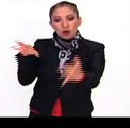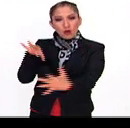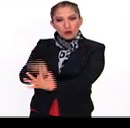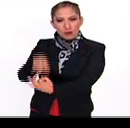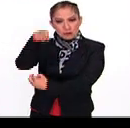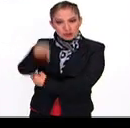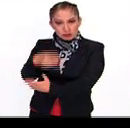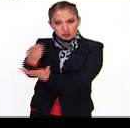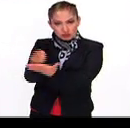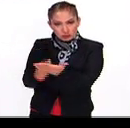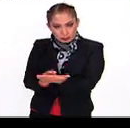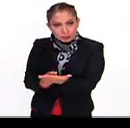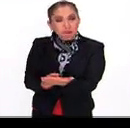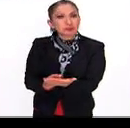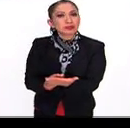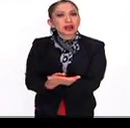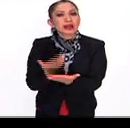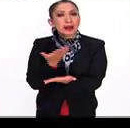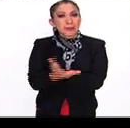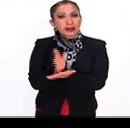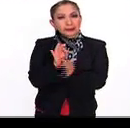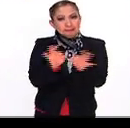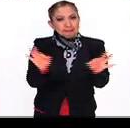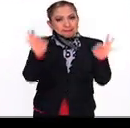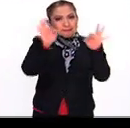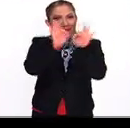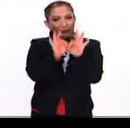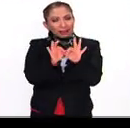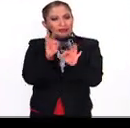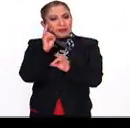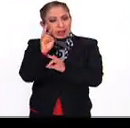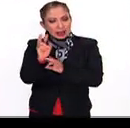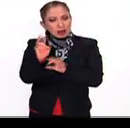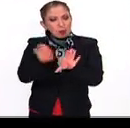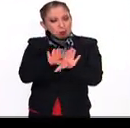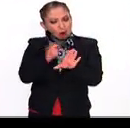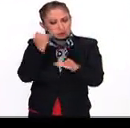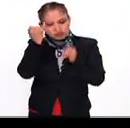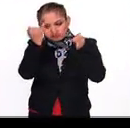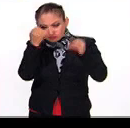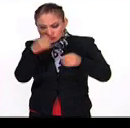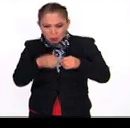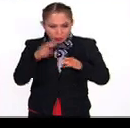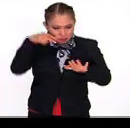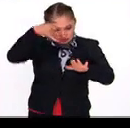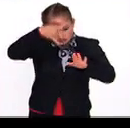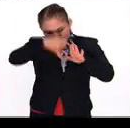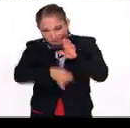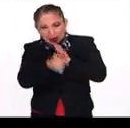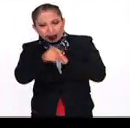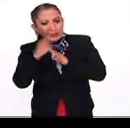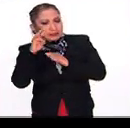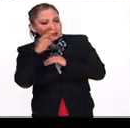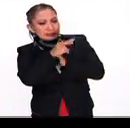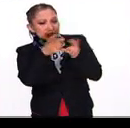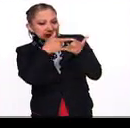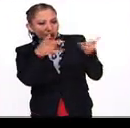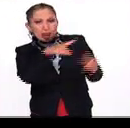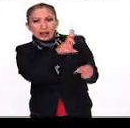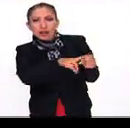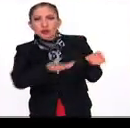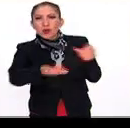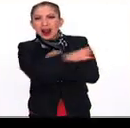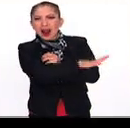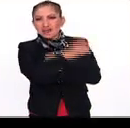Y por otra parte, la importancia que tiene el haber desarrollado una lectura de la visualidad de la historia natural,